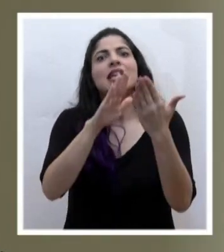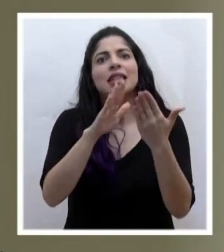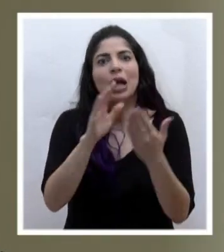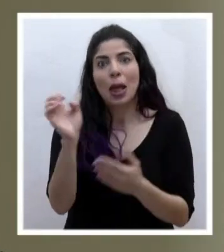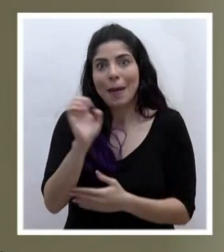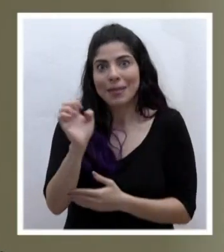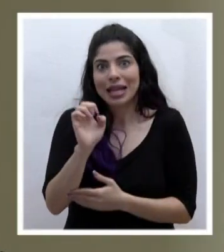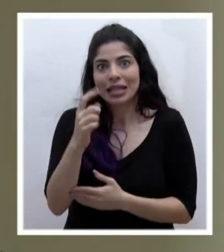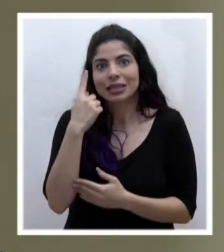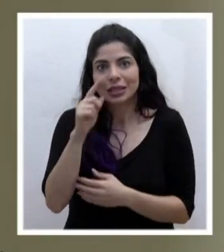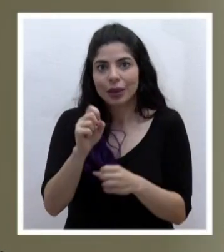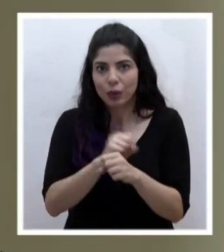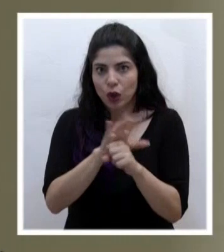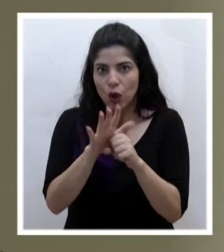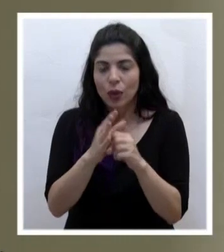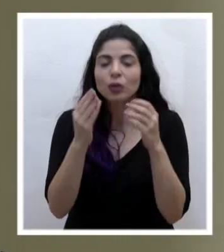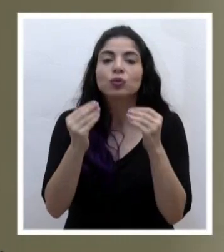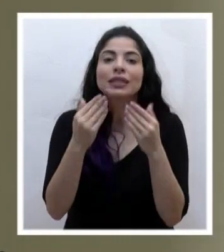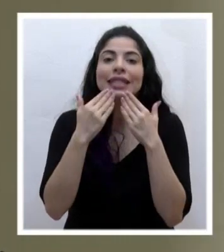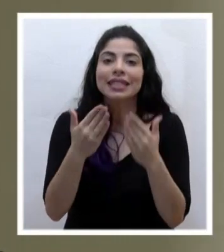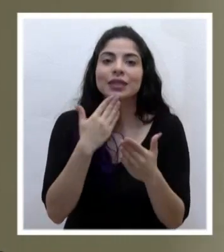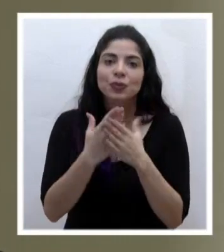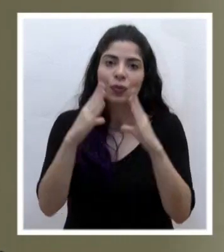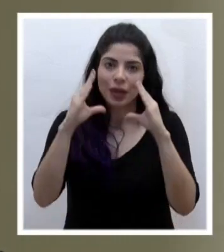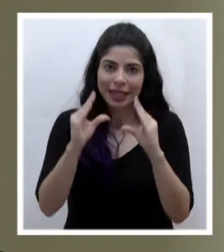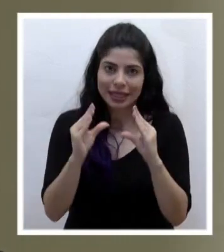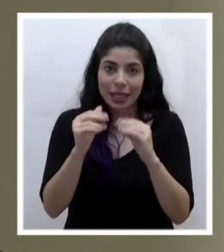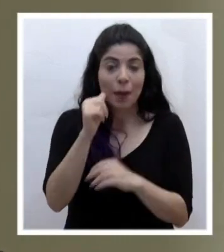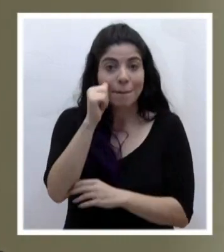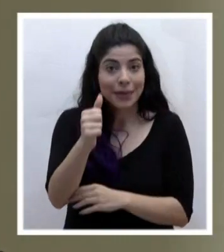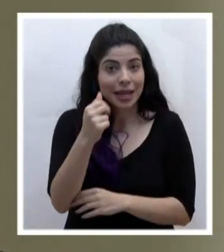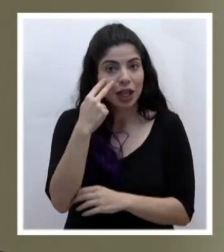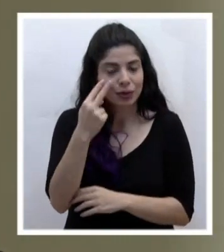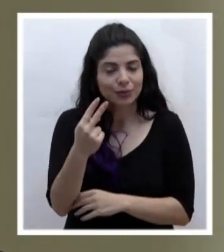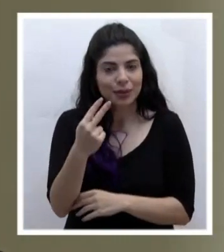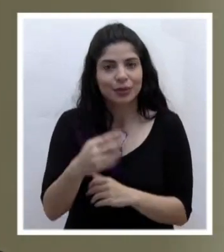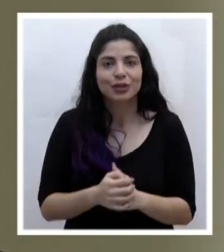la emergencia por el COVID-19. Muchas gracias, muy buenas tardes y mañana